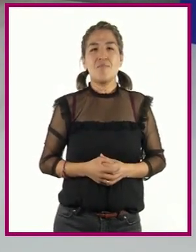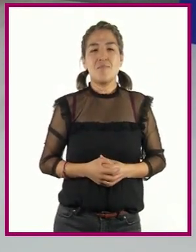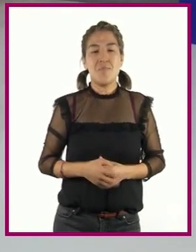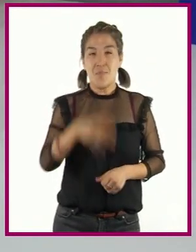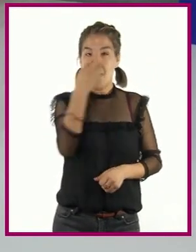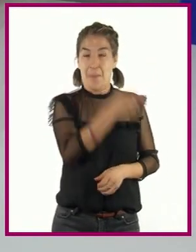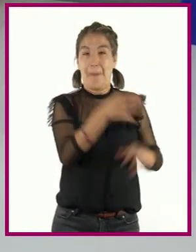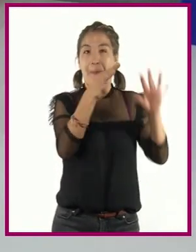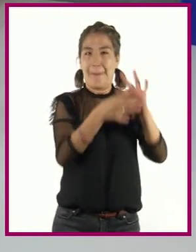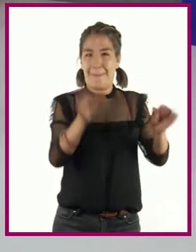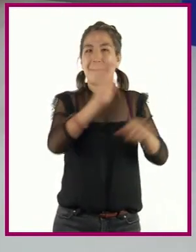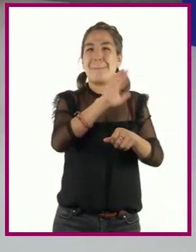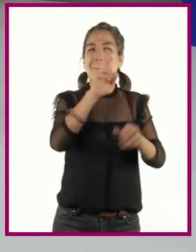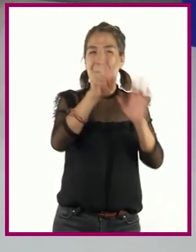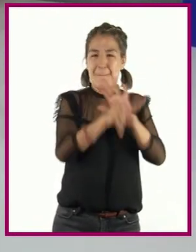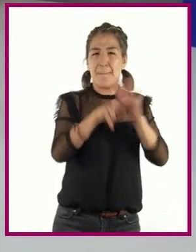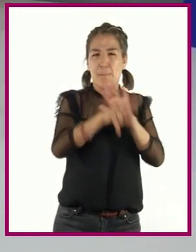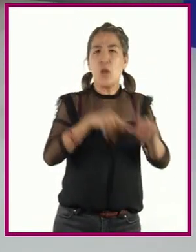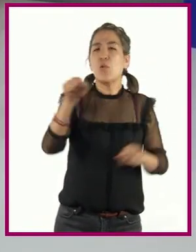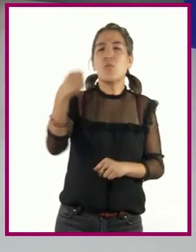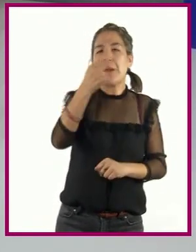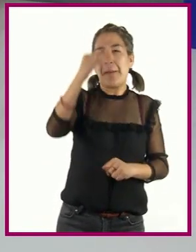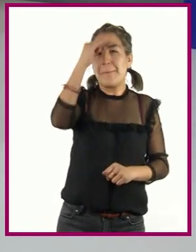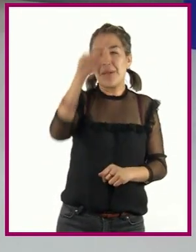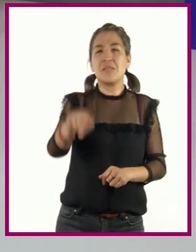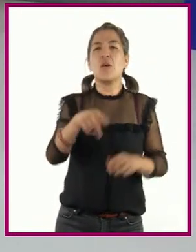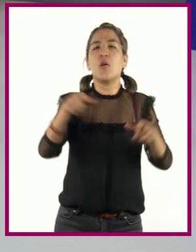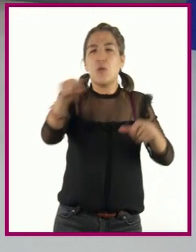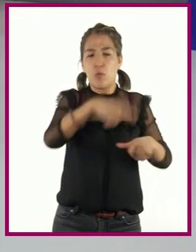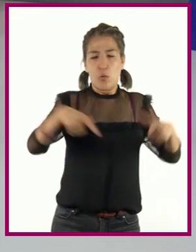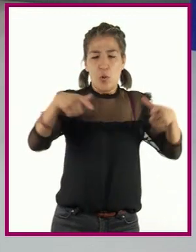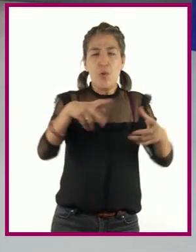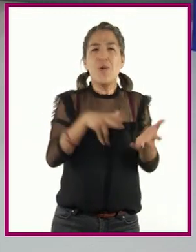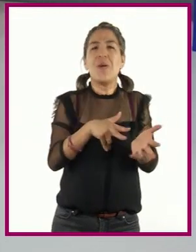Después de ver el video, ¿qué piensas sobre los hoyos negros, Enrique?